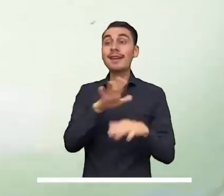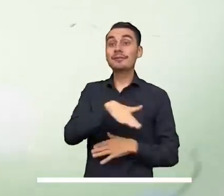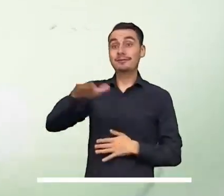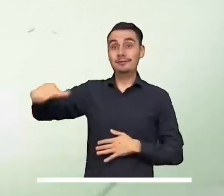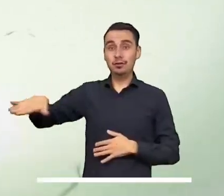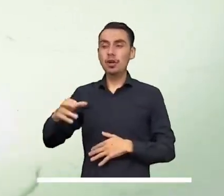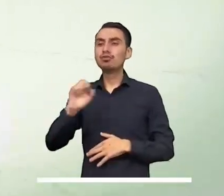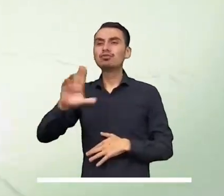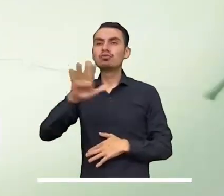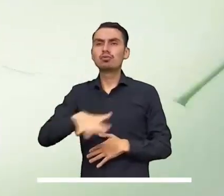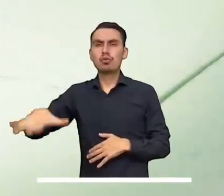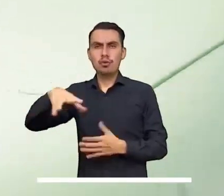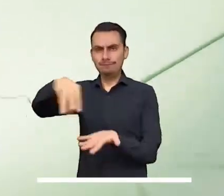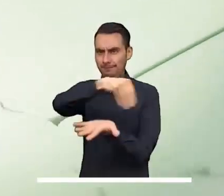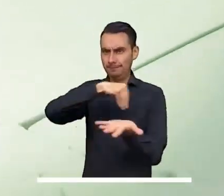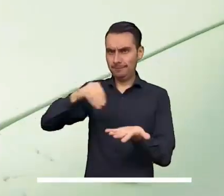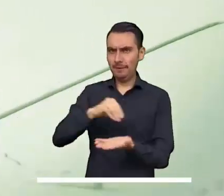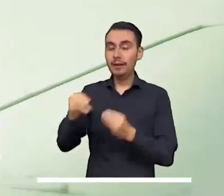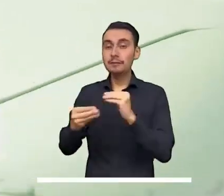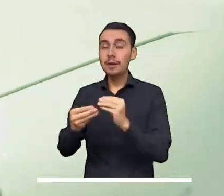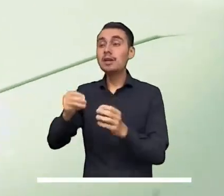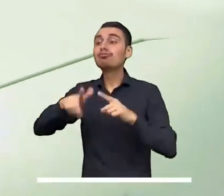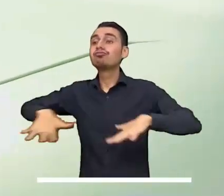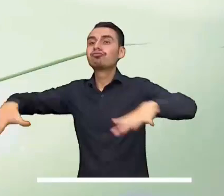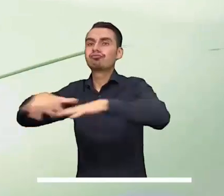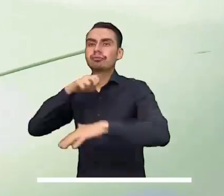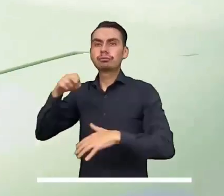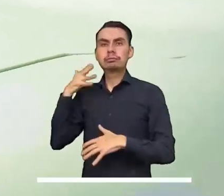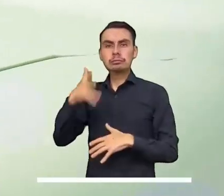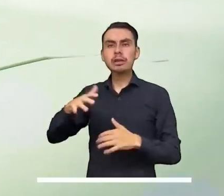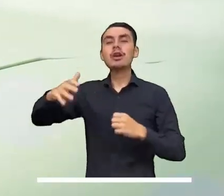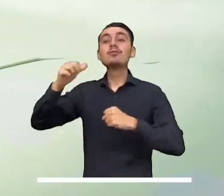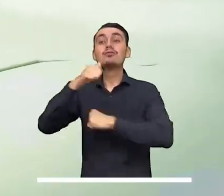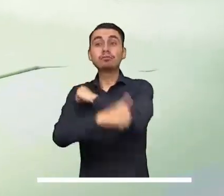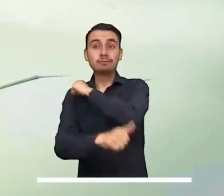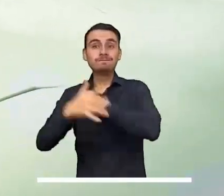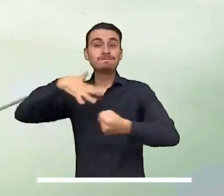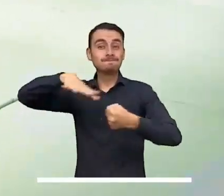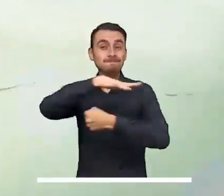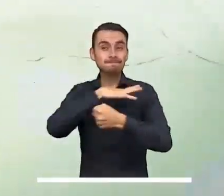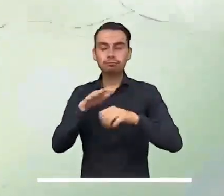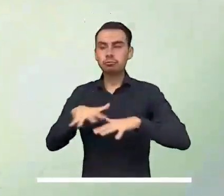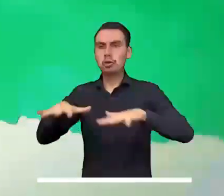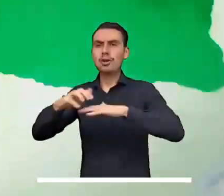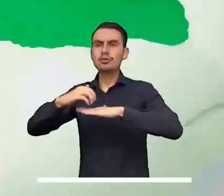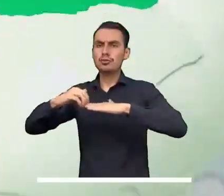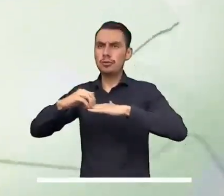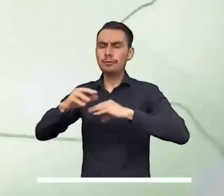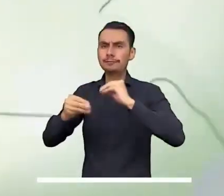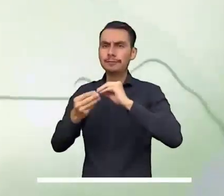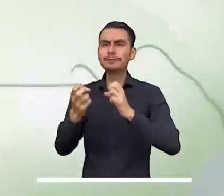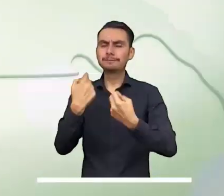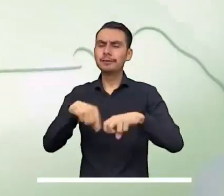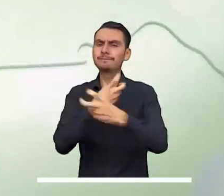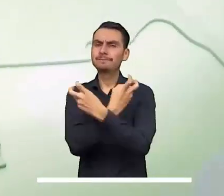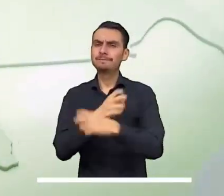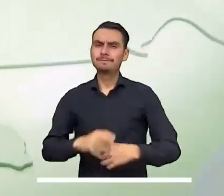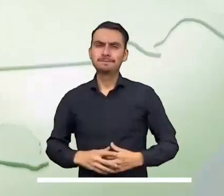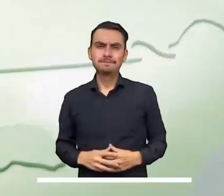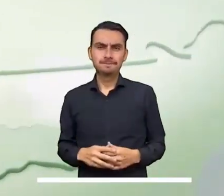en Antioquia, sur del norte de Santander, Santander, Boyacá, Cundinamarca, Eje Cafetero, Tolima y